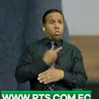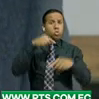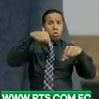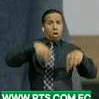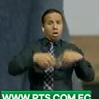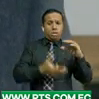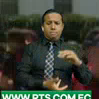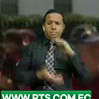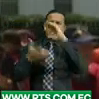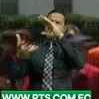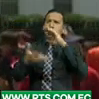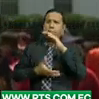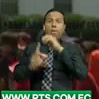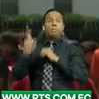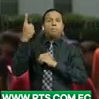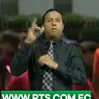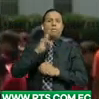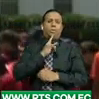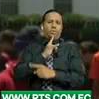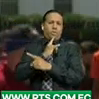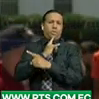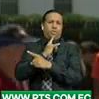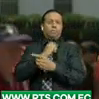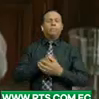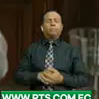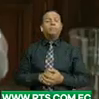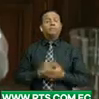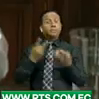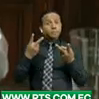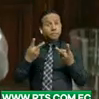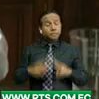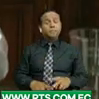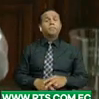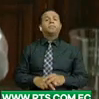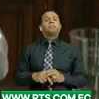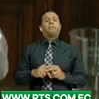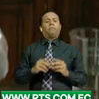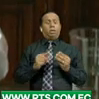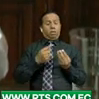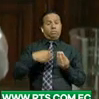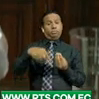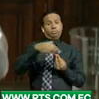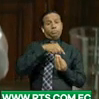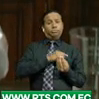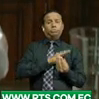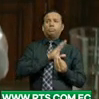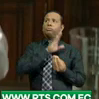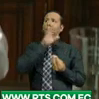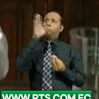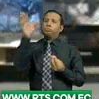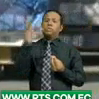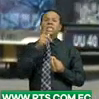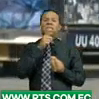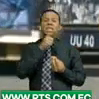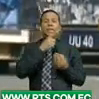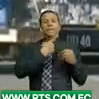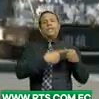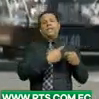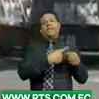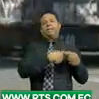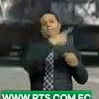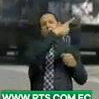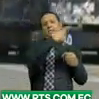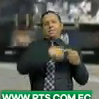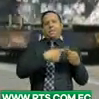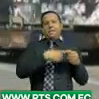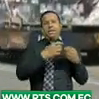a los Estados Unidos. Rumbo a Estados Unidos, también parte una delegación de la Cámara de Comercio de Quito. Su interés